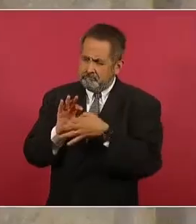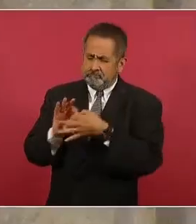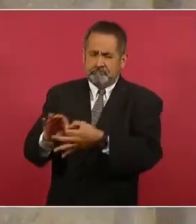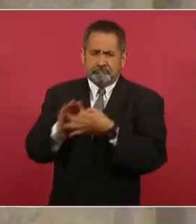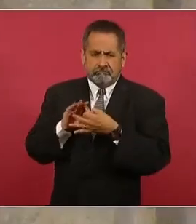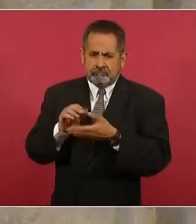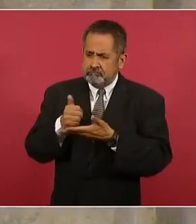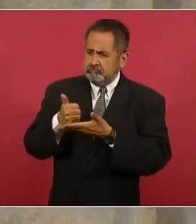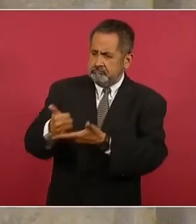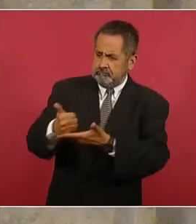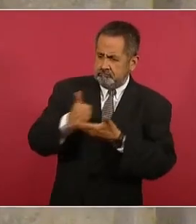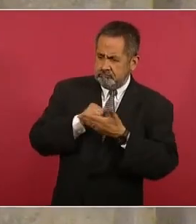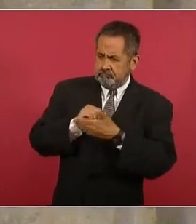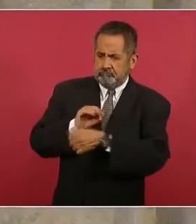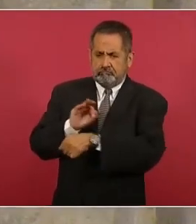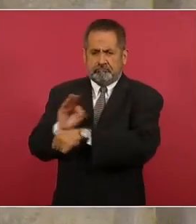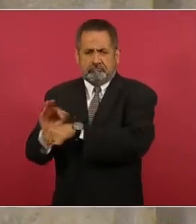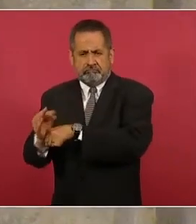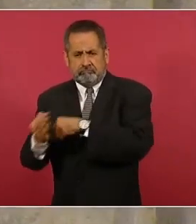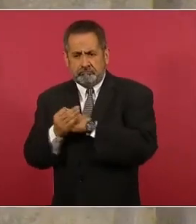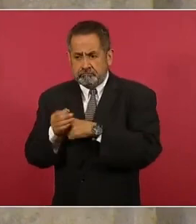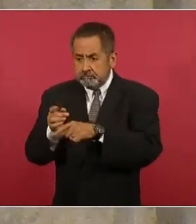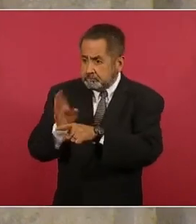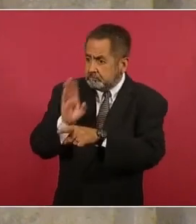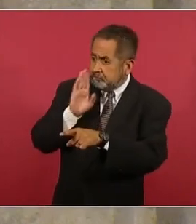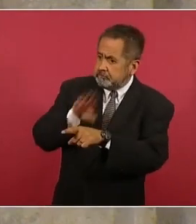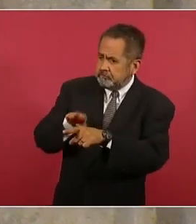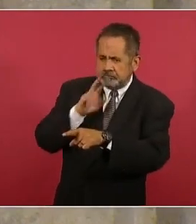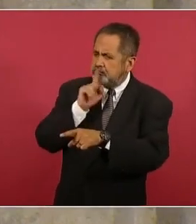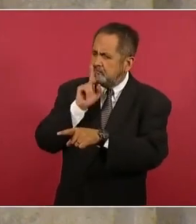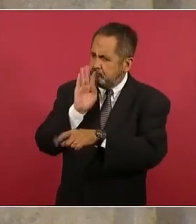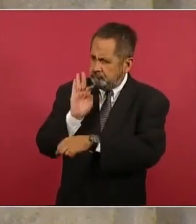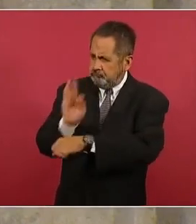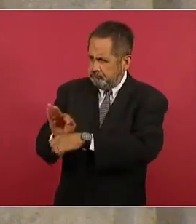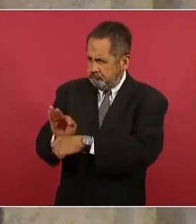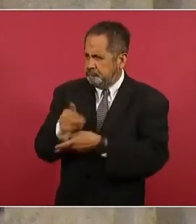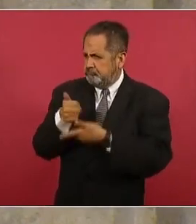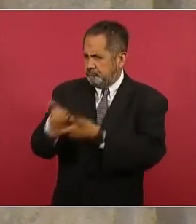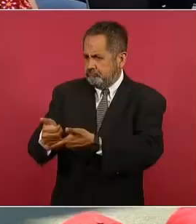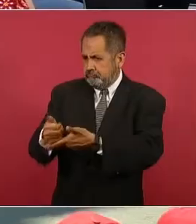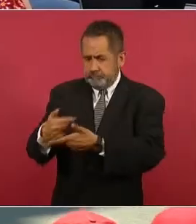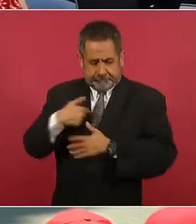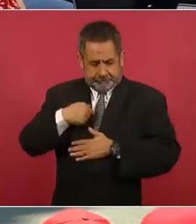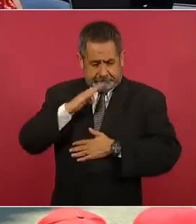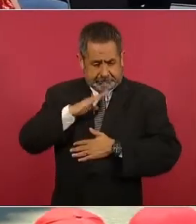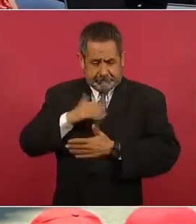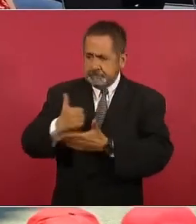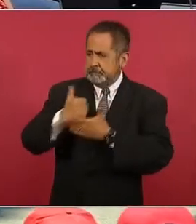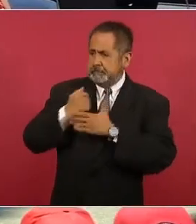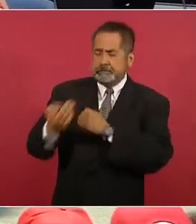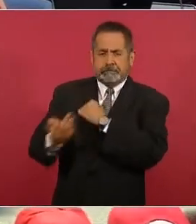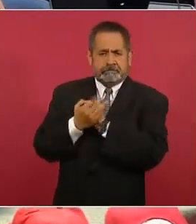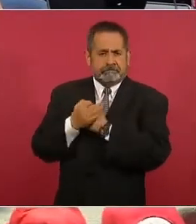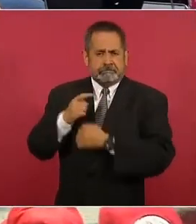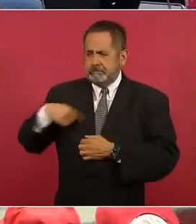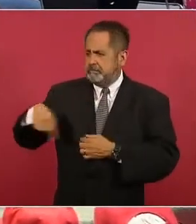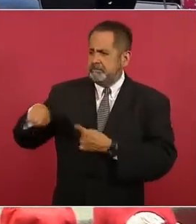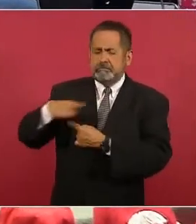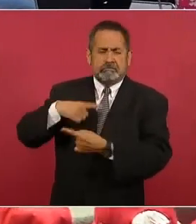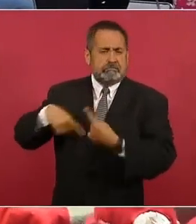ayuda mutua. Si le va mal a un miembro de la familia, acuden en su apoyo